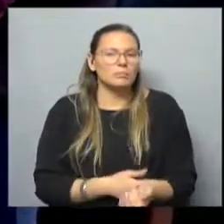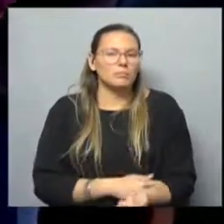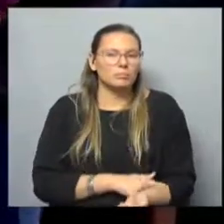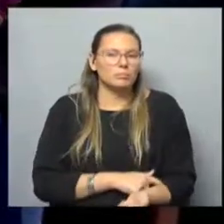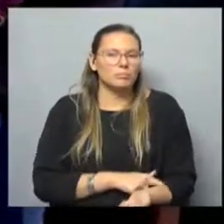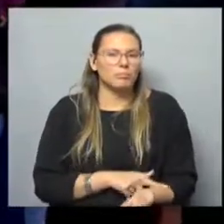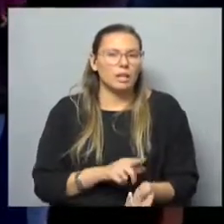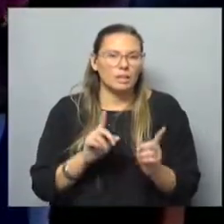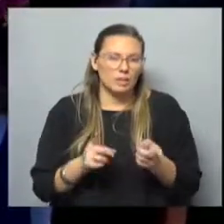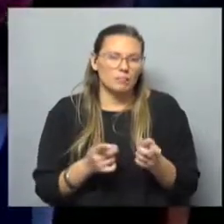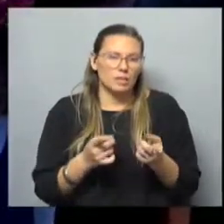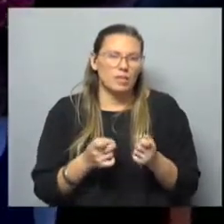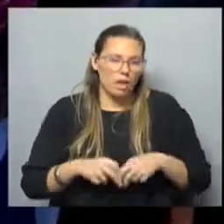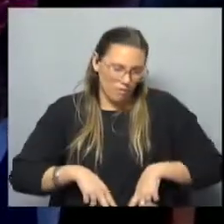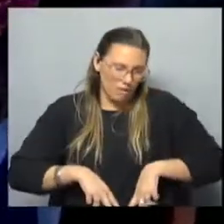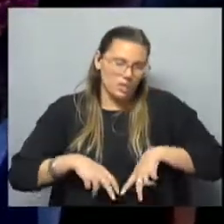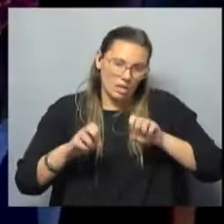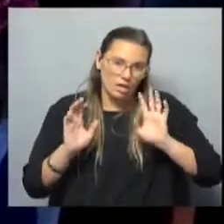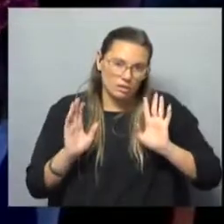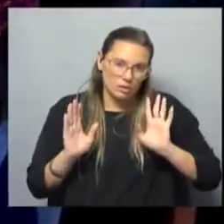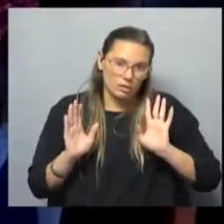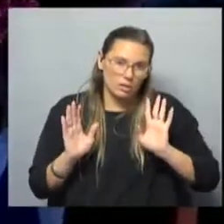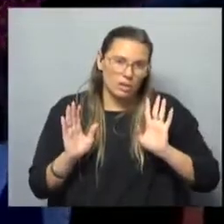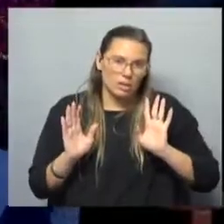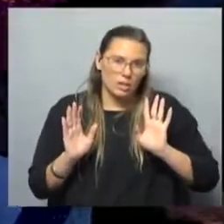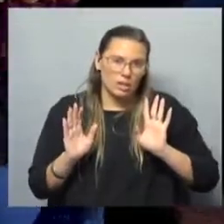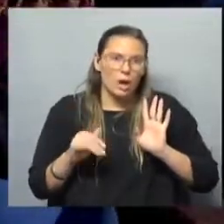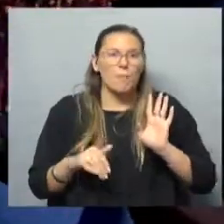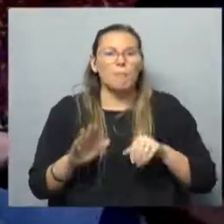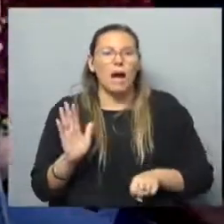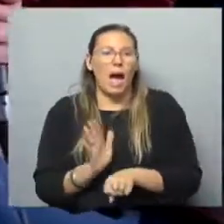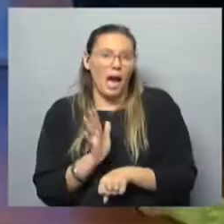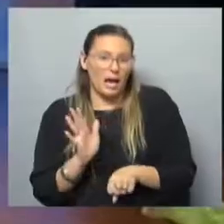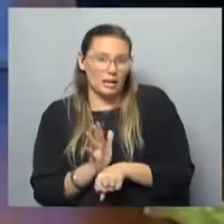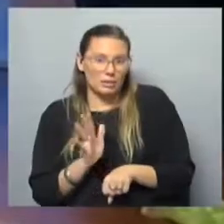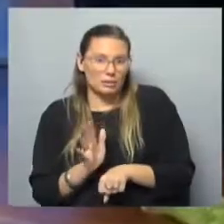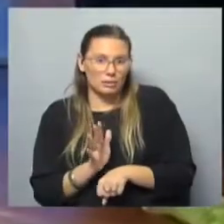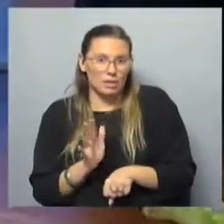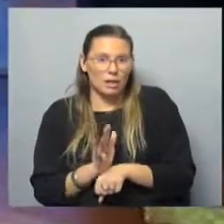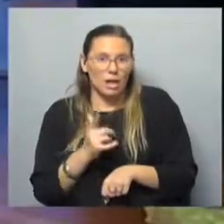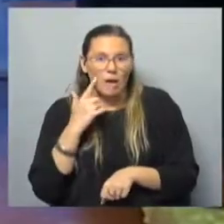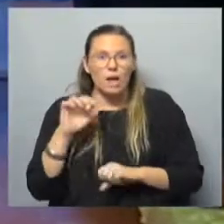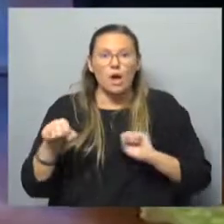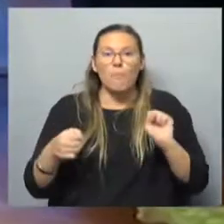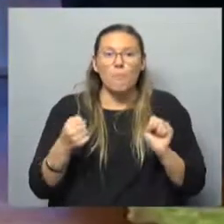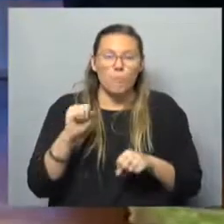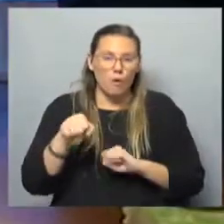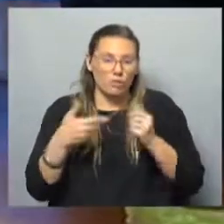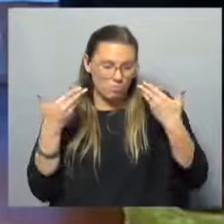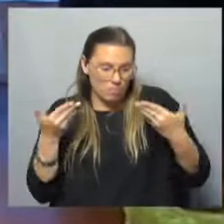Bueno, también requirió como una investigación, desde el punto de vista más actoral, de ver los movimientos